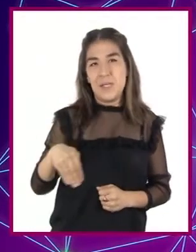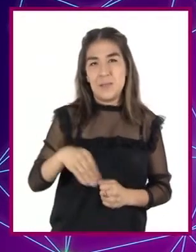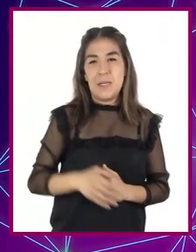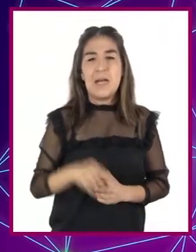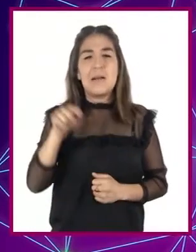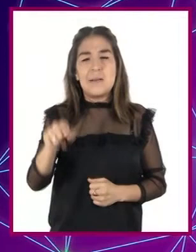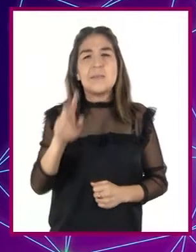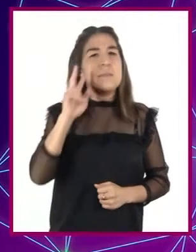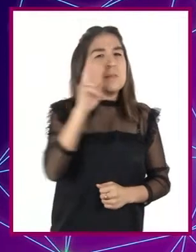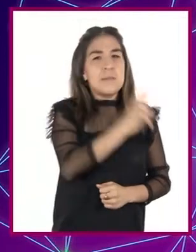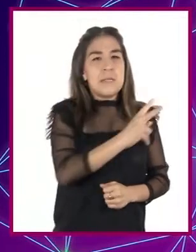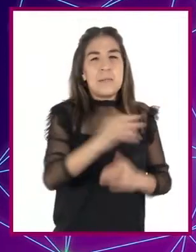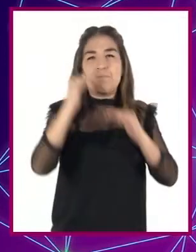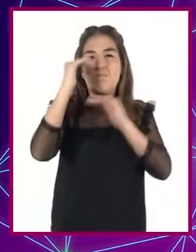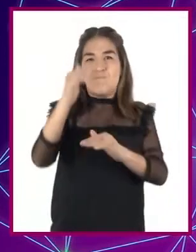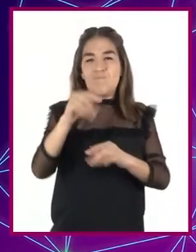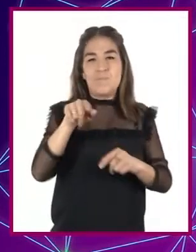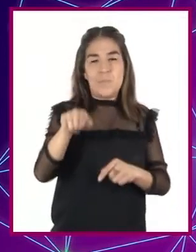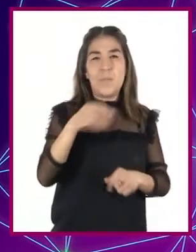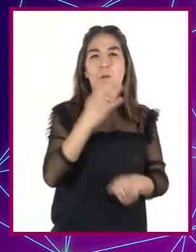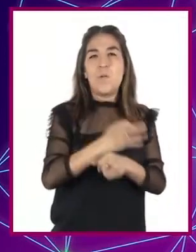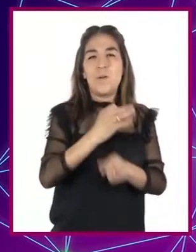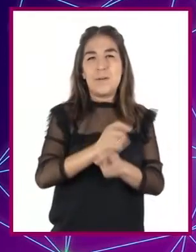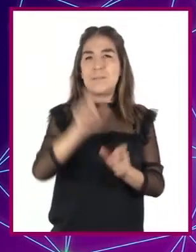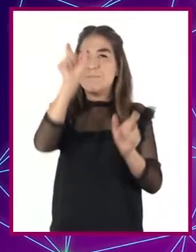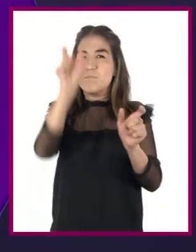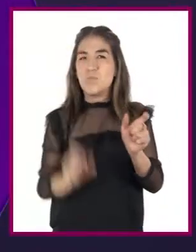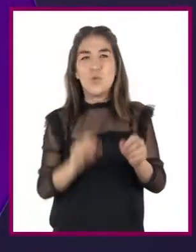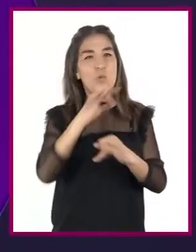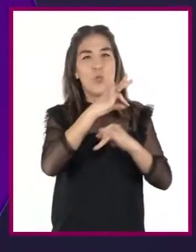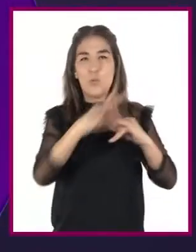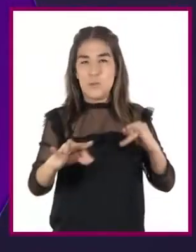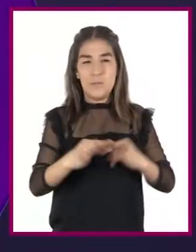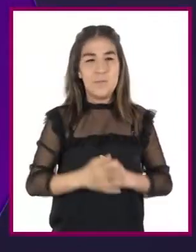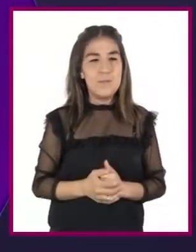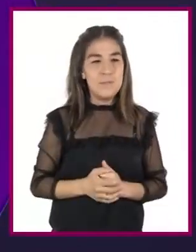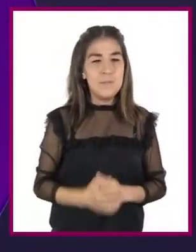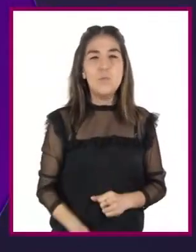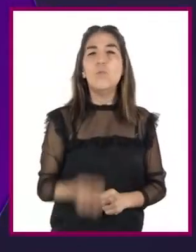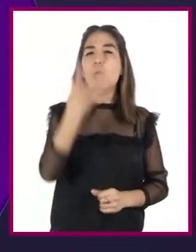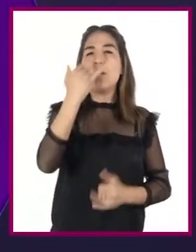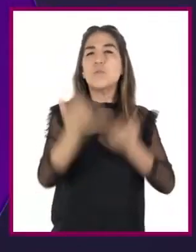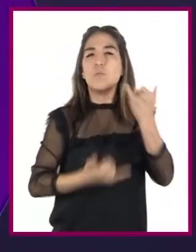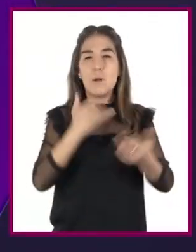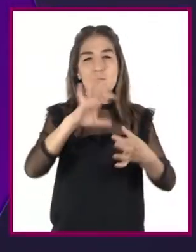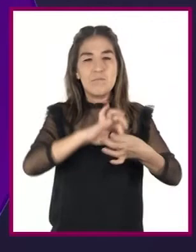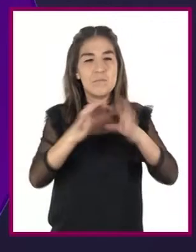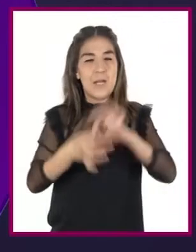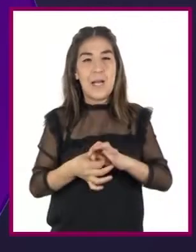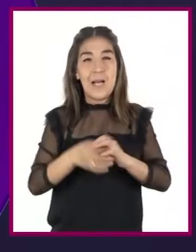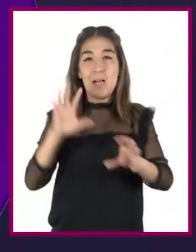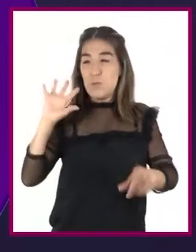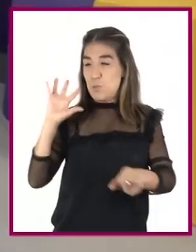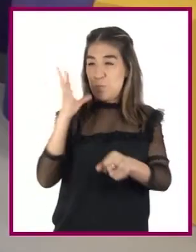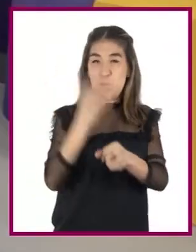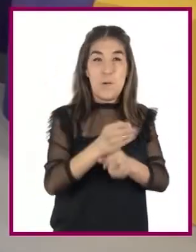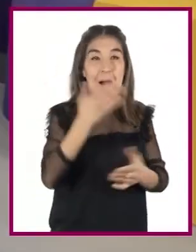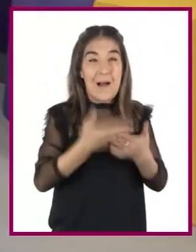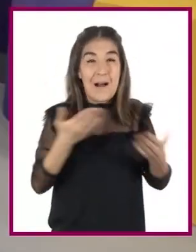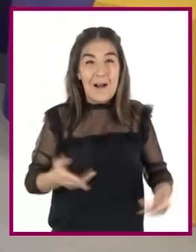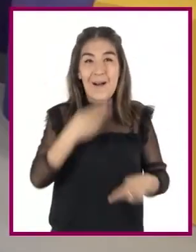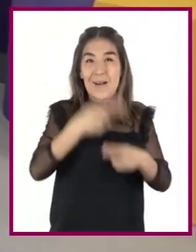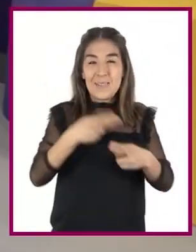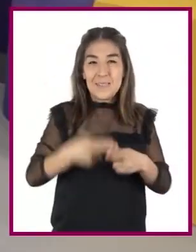se observa en el límite superior del último intervalo. ¿Cuántos Juegos Olímpicos se han celebrado hasta la fecha? Para